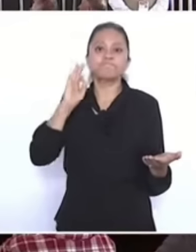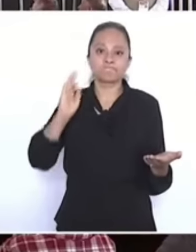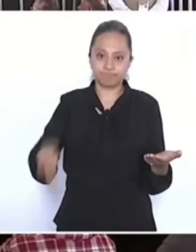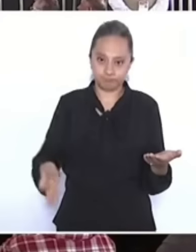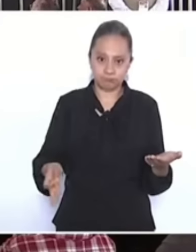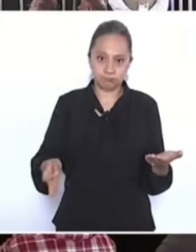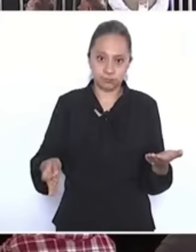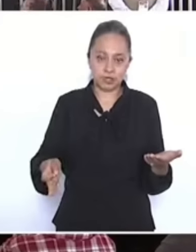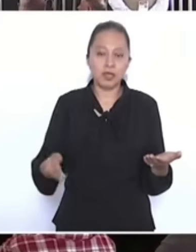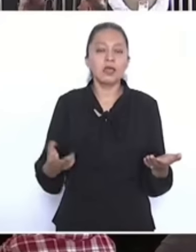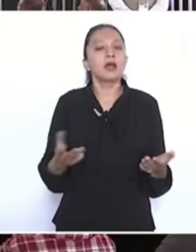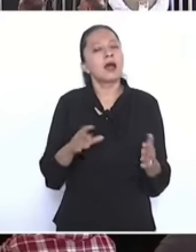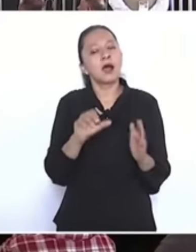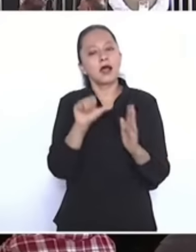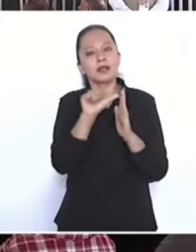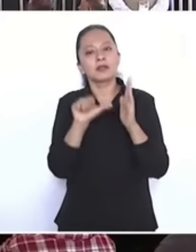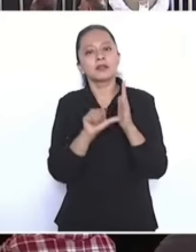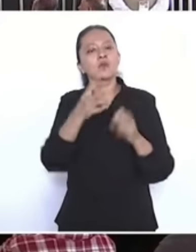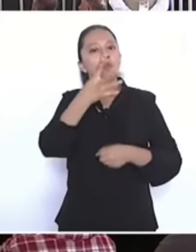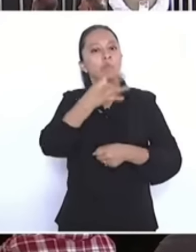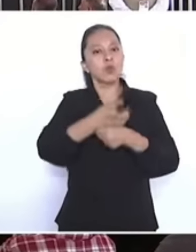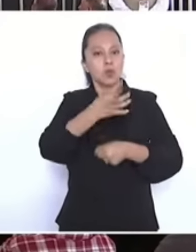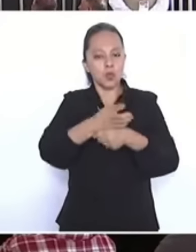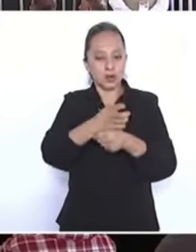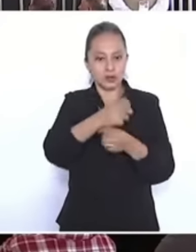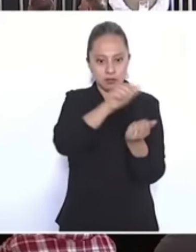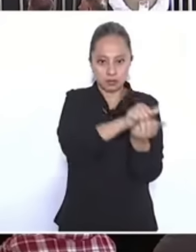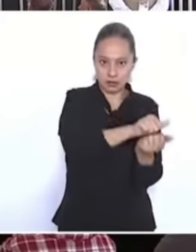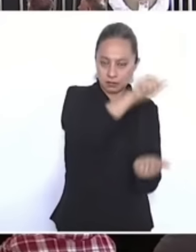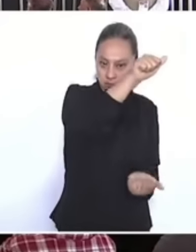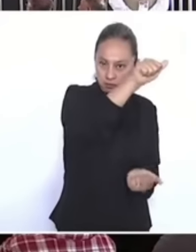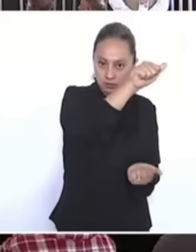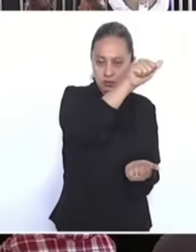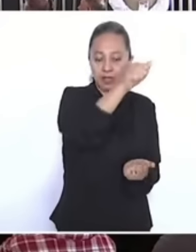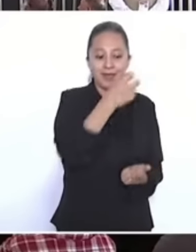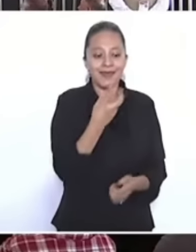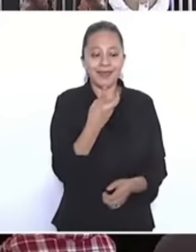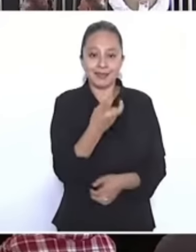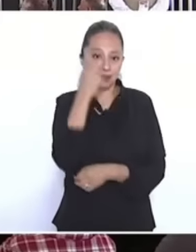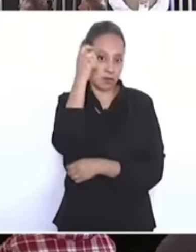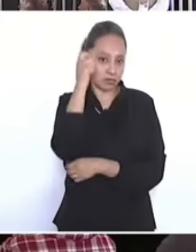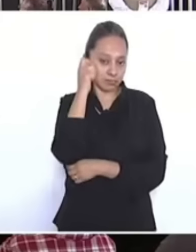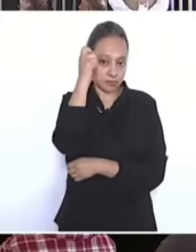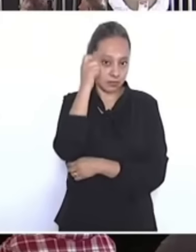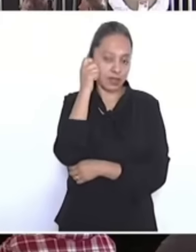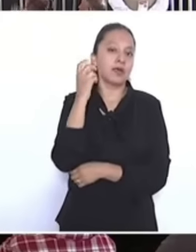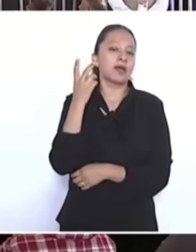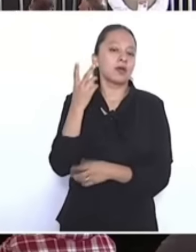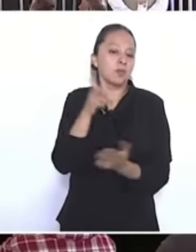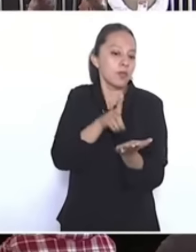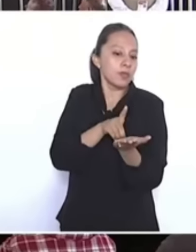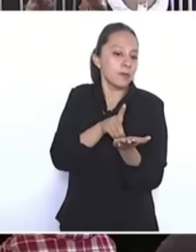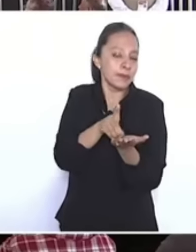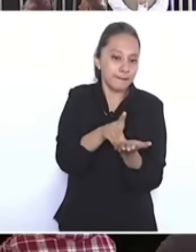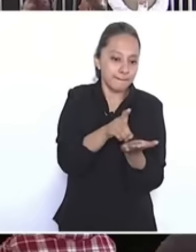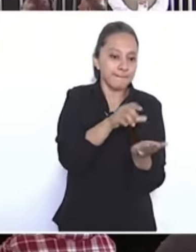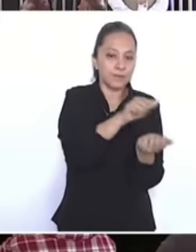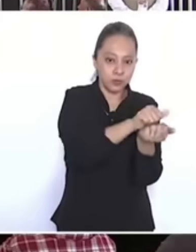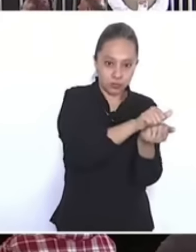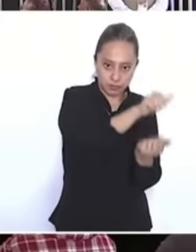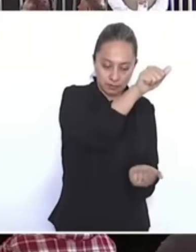adicionó al artículo 4 de nuestra Constitución que esta pensión fuera un derecho constitucional para